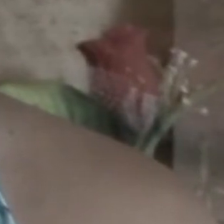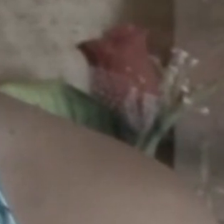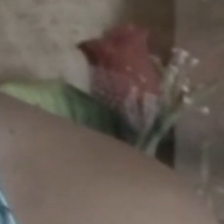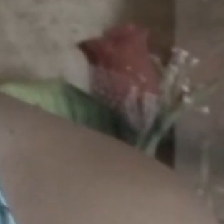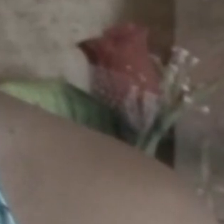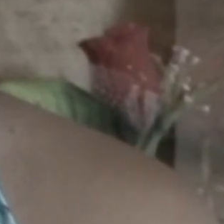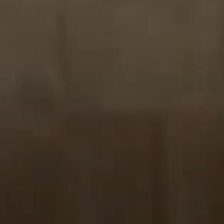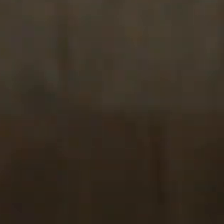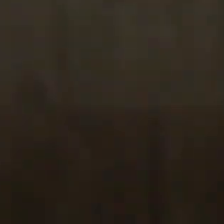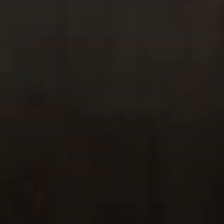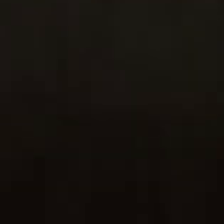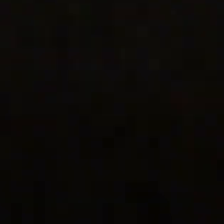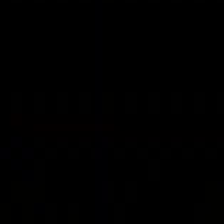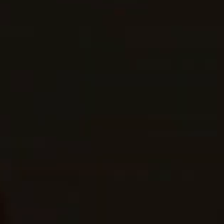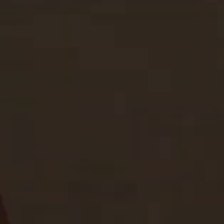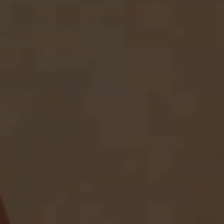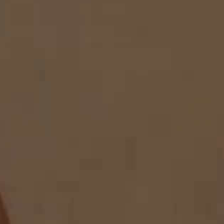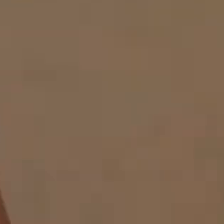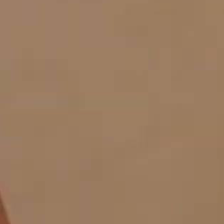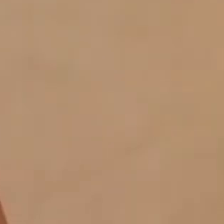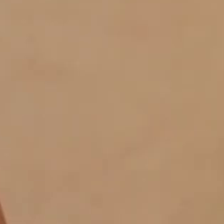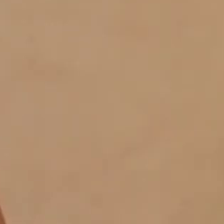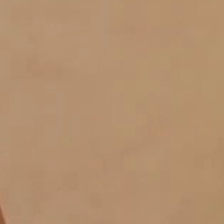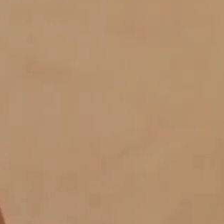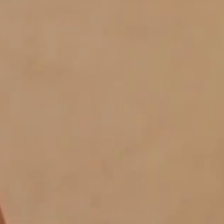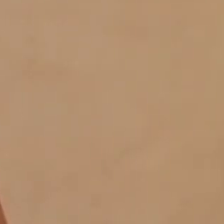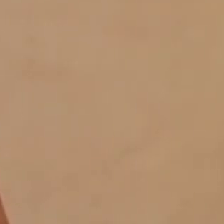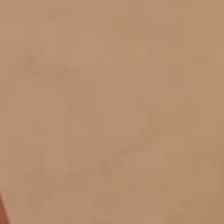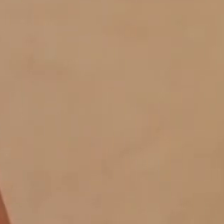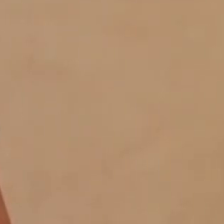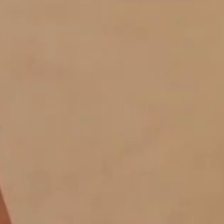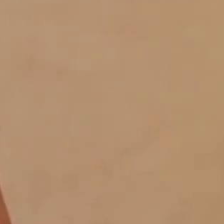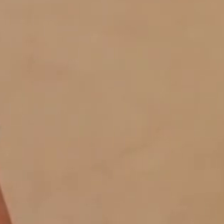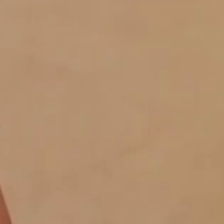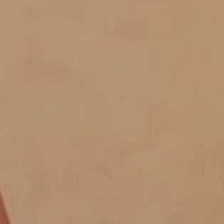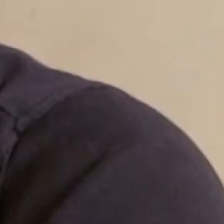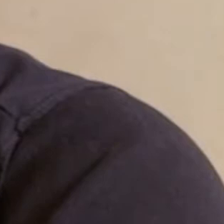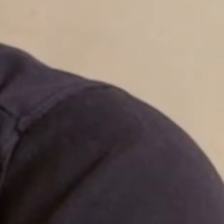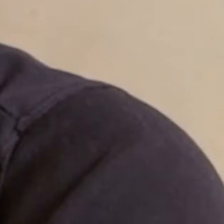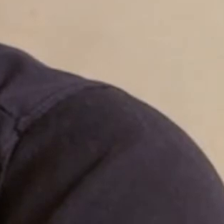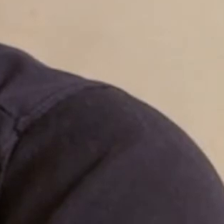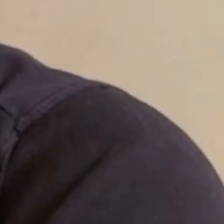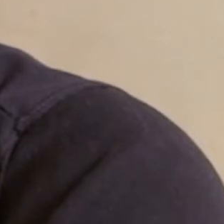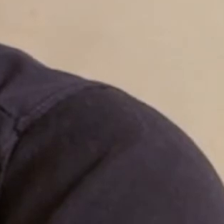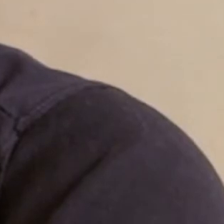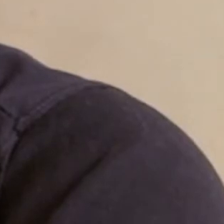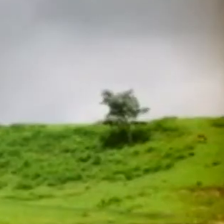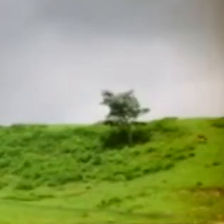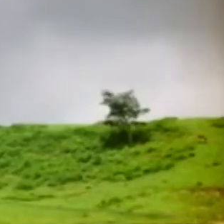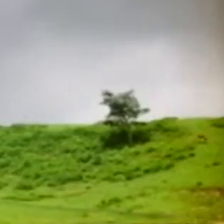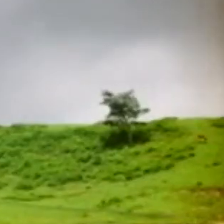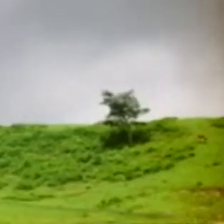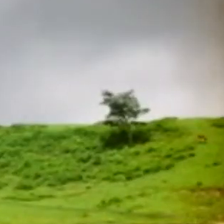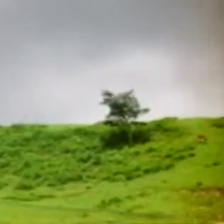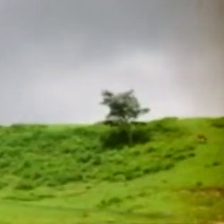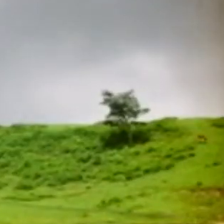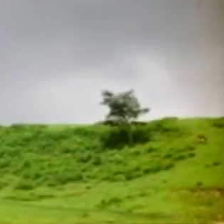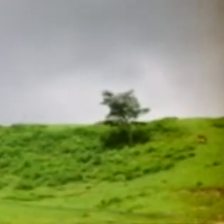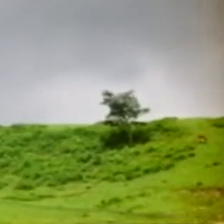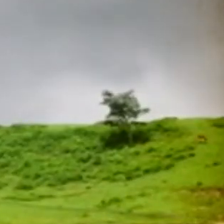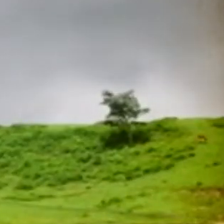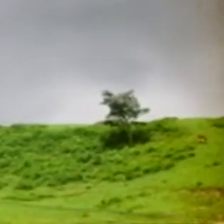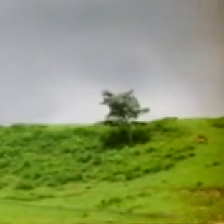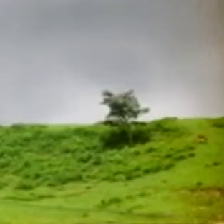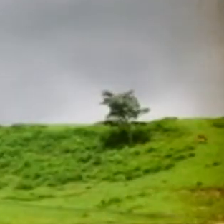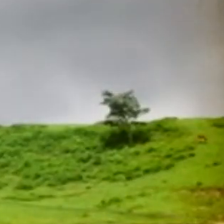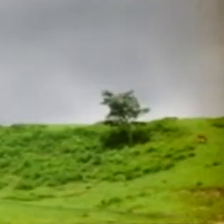me lo iba a volver a hacer. Ese infierno lo he aguantado más de 8 años. los martes a las 9